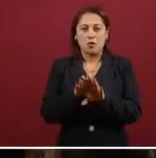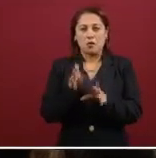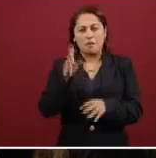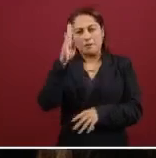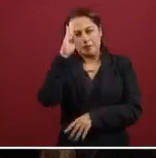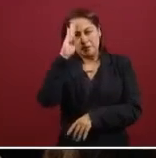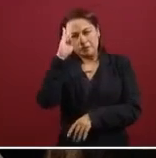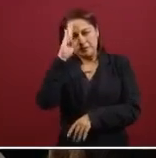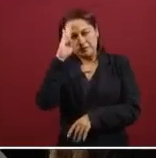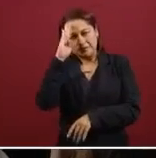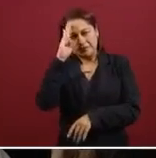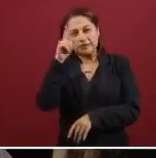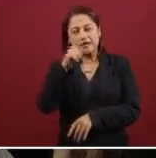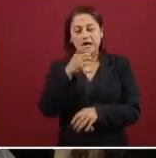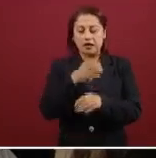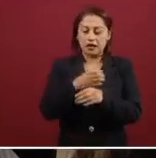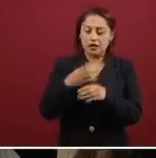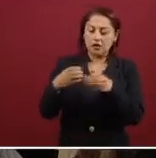se han